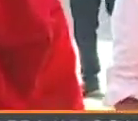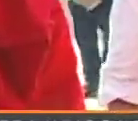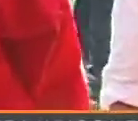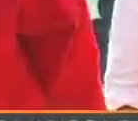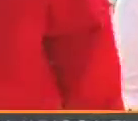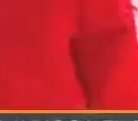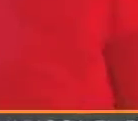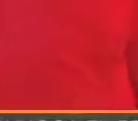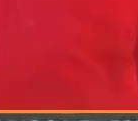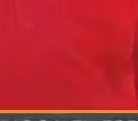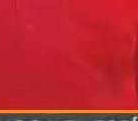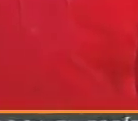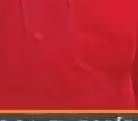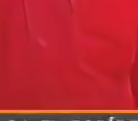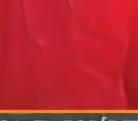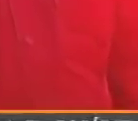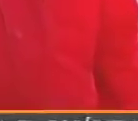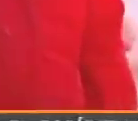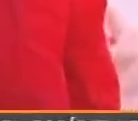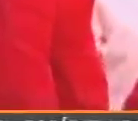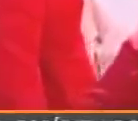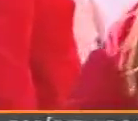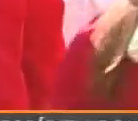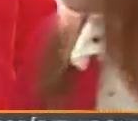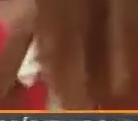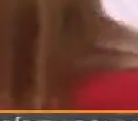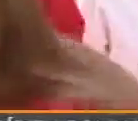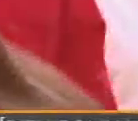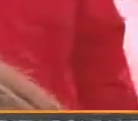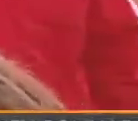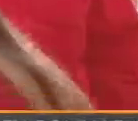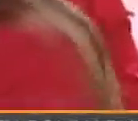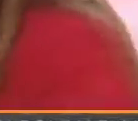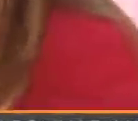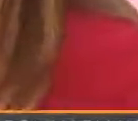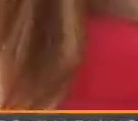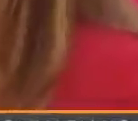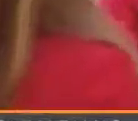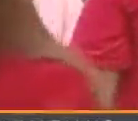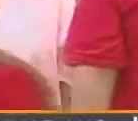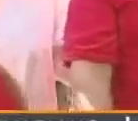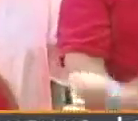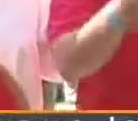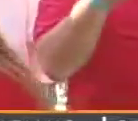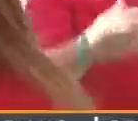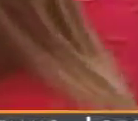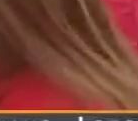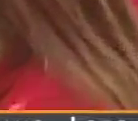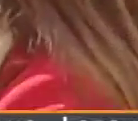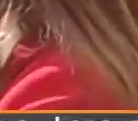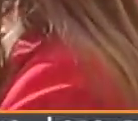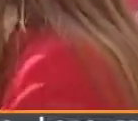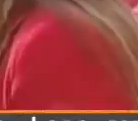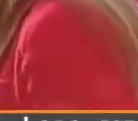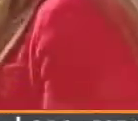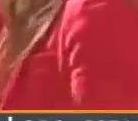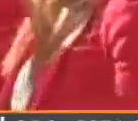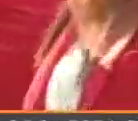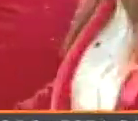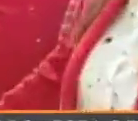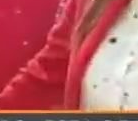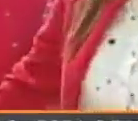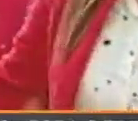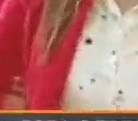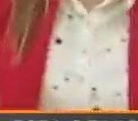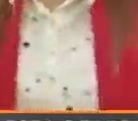gran receptividad esta jornada de carnetización. Vemos también a Héctor Rodríguez de la Juventud del Partido